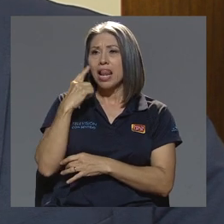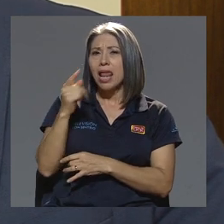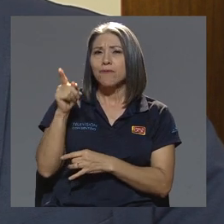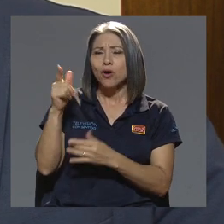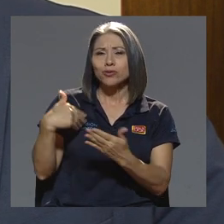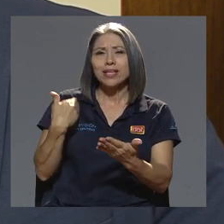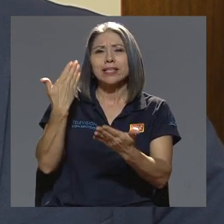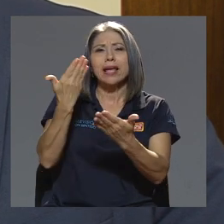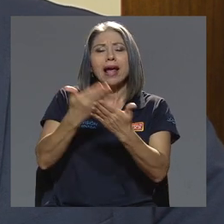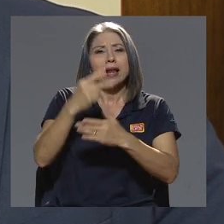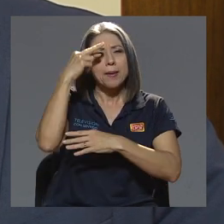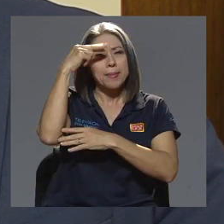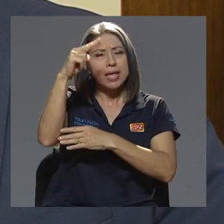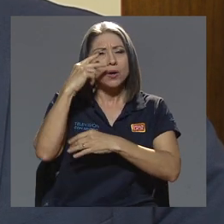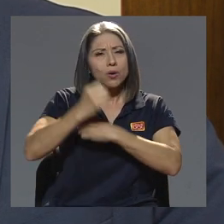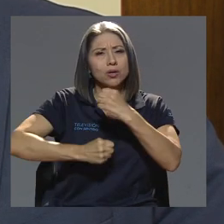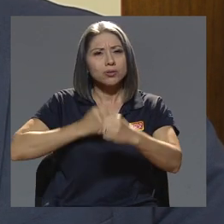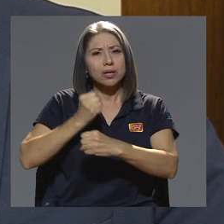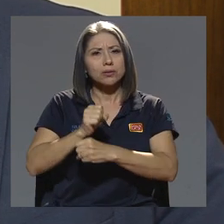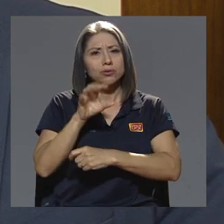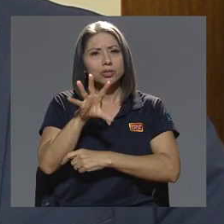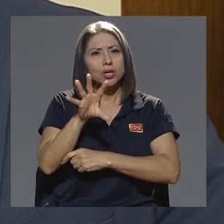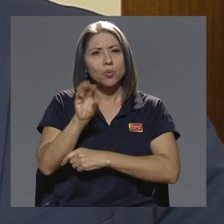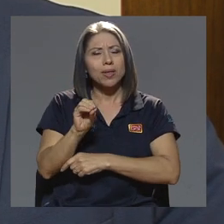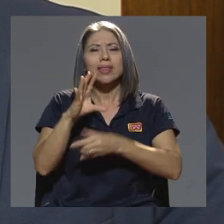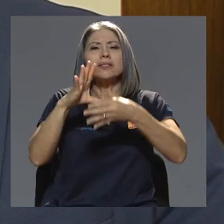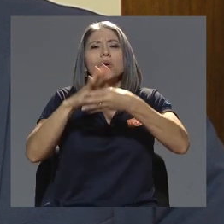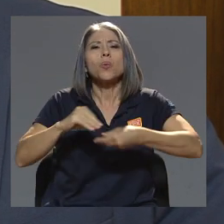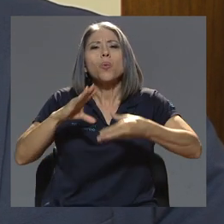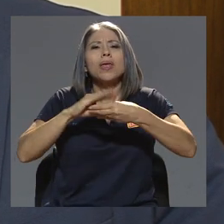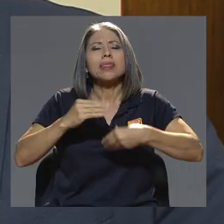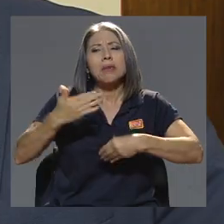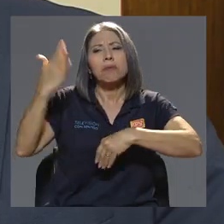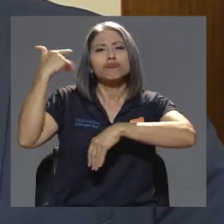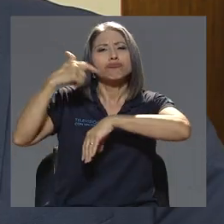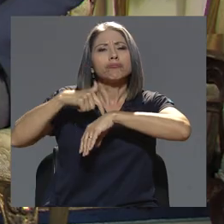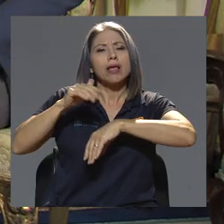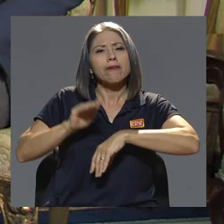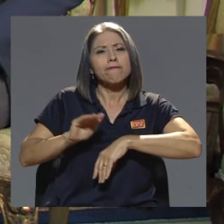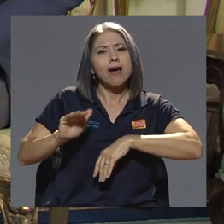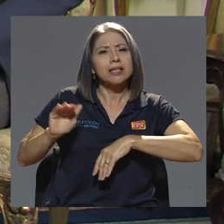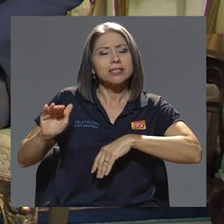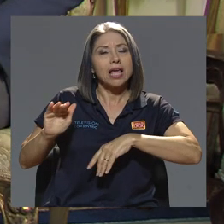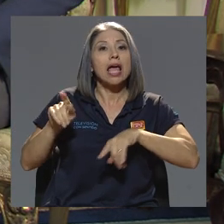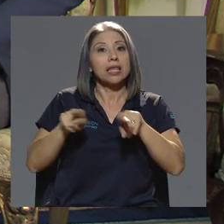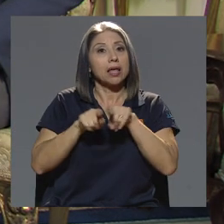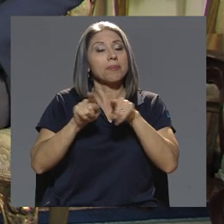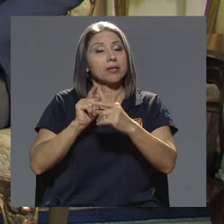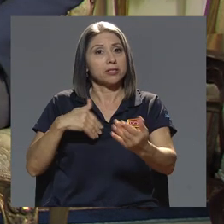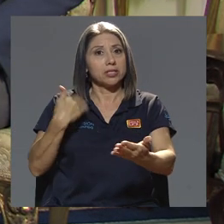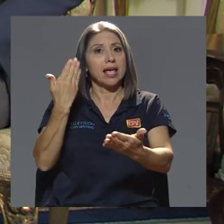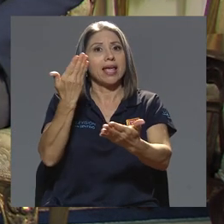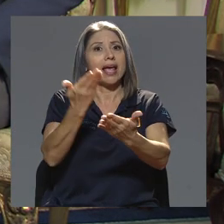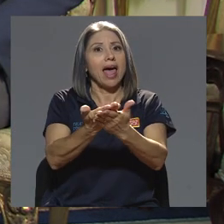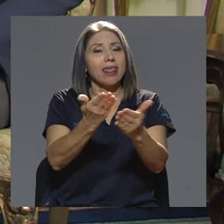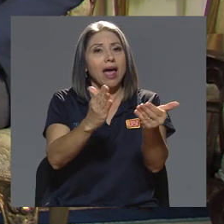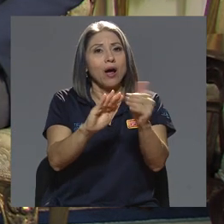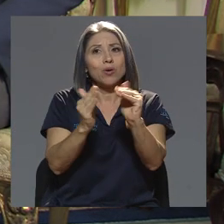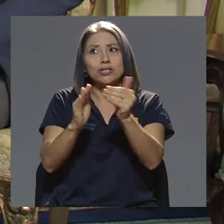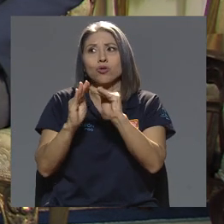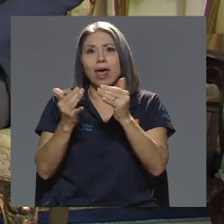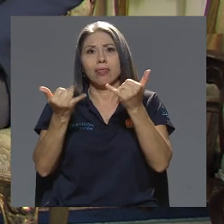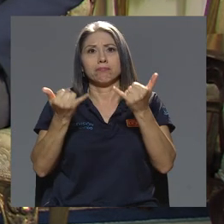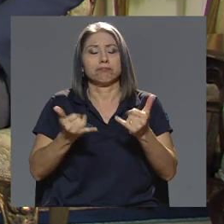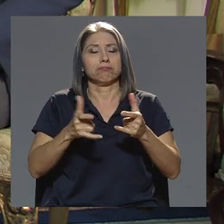años 50. Cuénteme cómo fue esa infancia y sobre todo esa llegada a una ciudad que ahora es